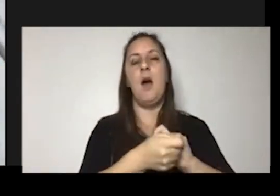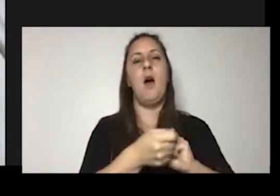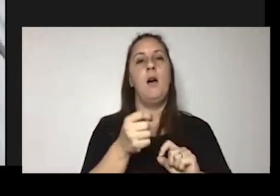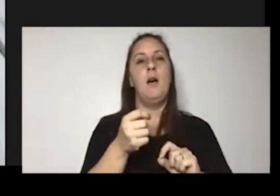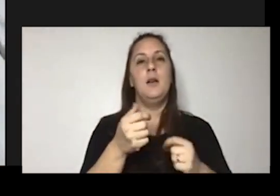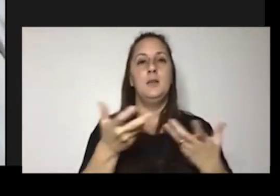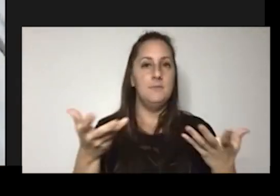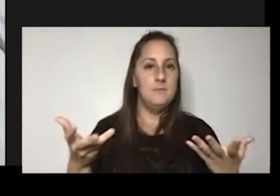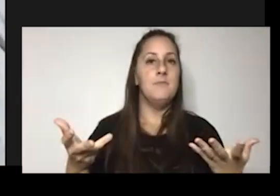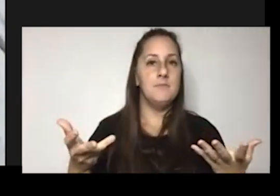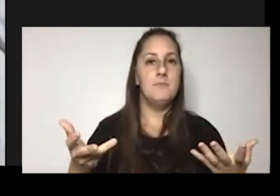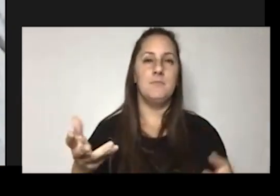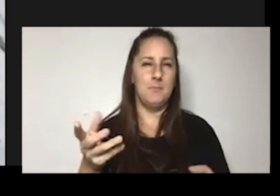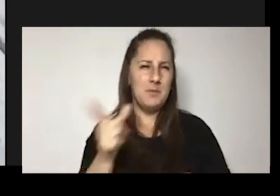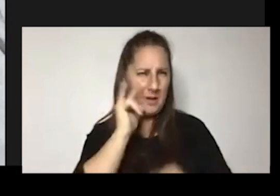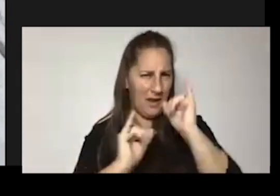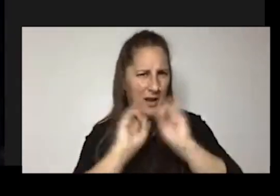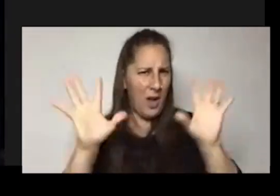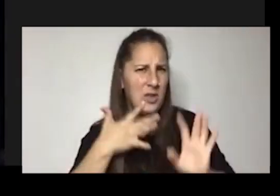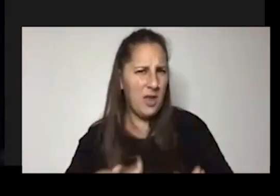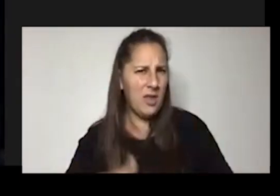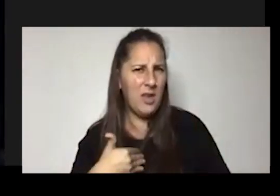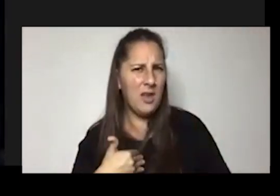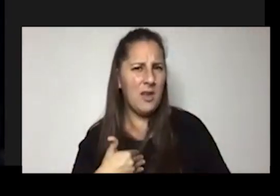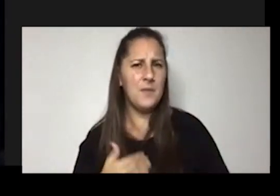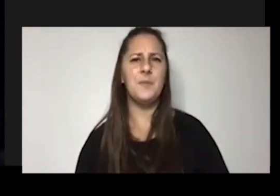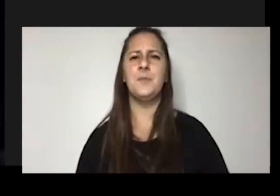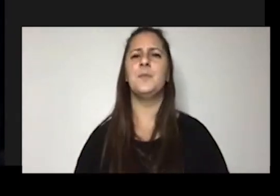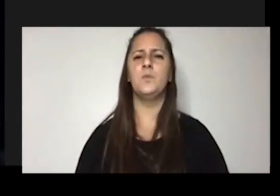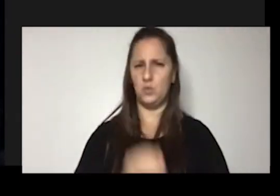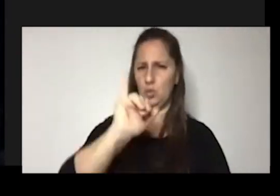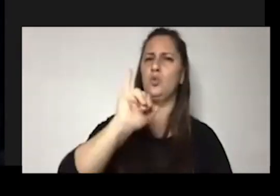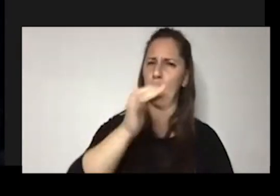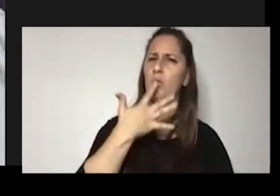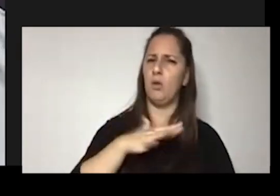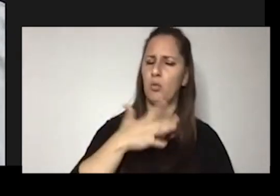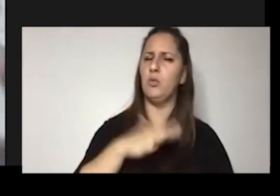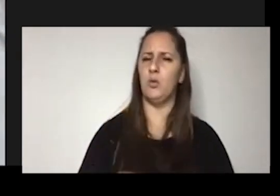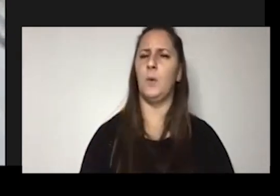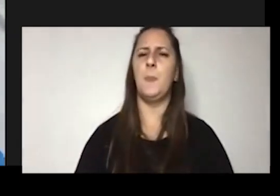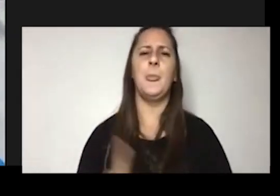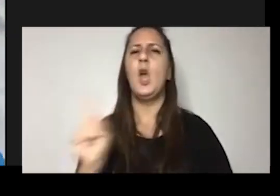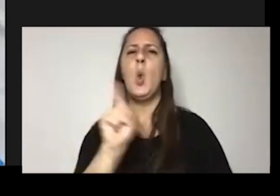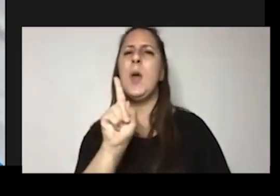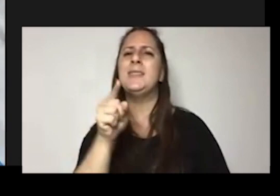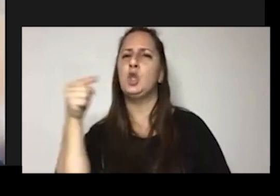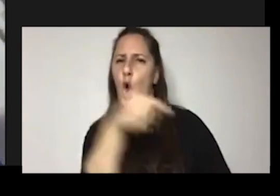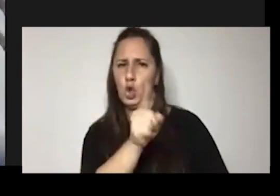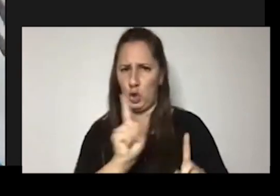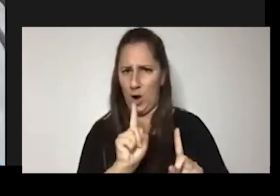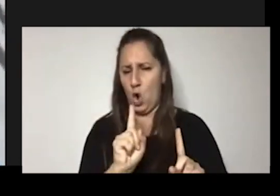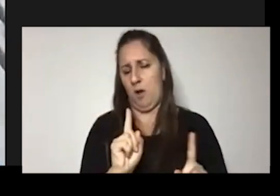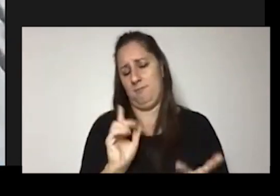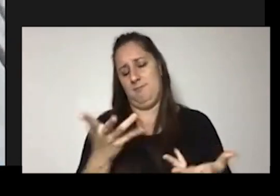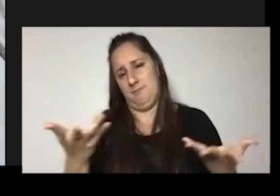creo que me explico a lo que voy. O sea, sí, totalmente. No es contra ni al contrario, o sea, ni pienso que no